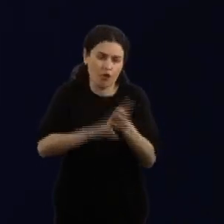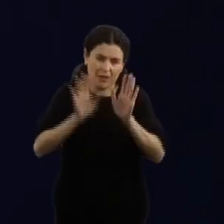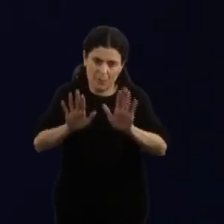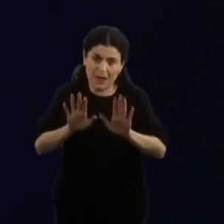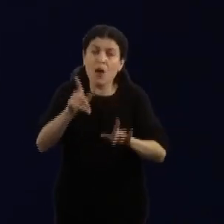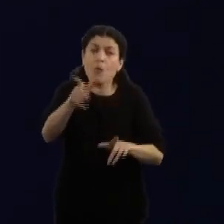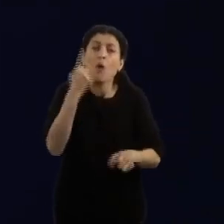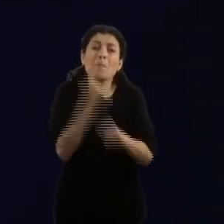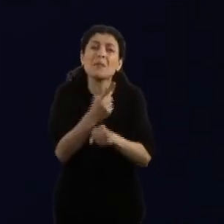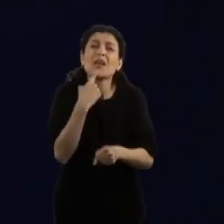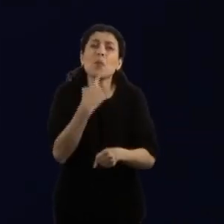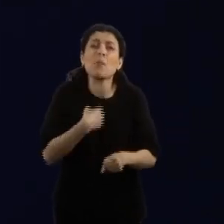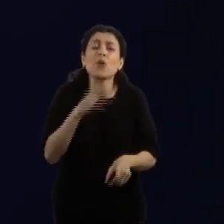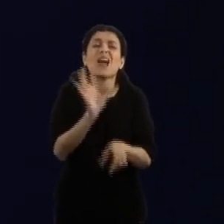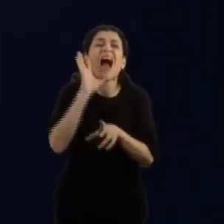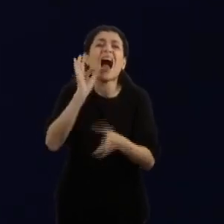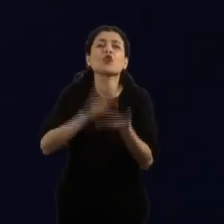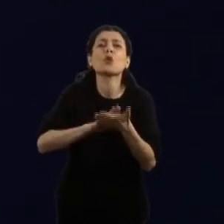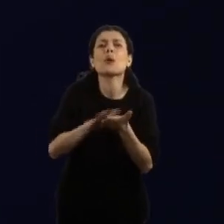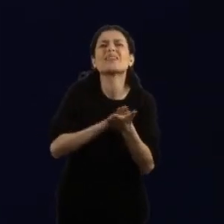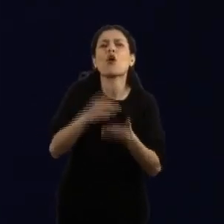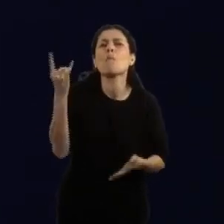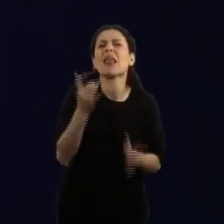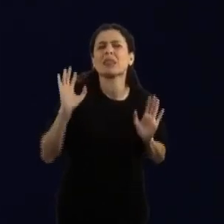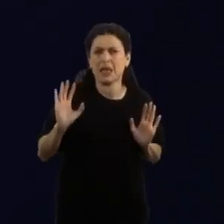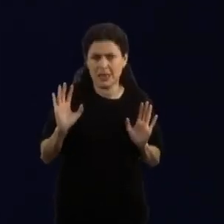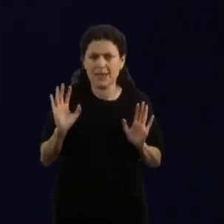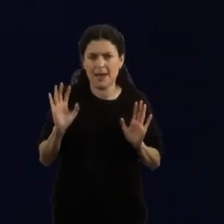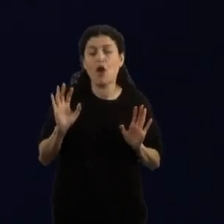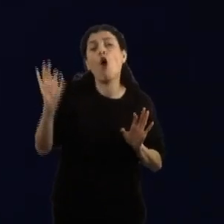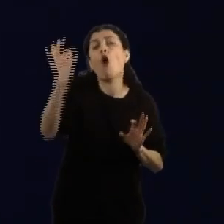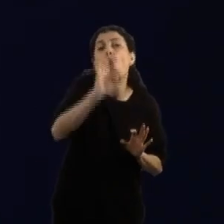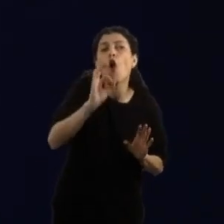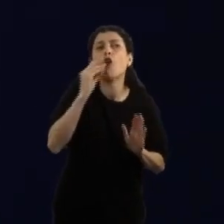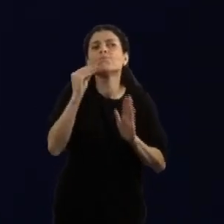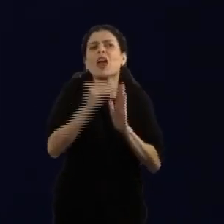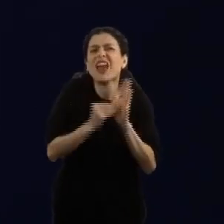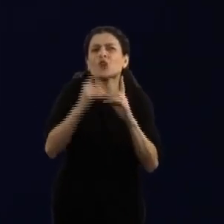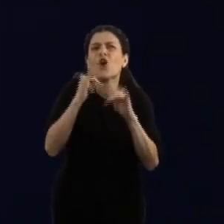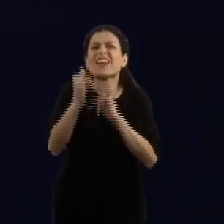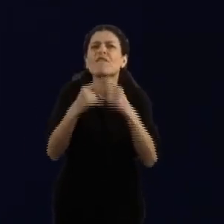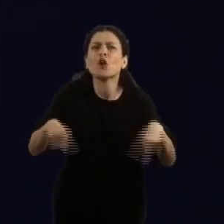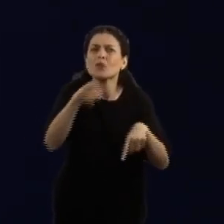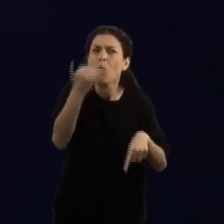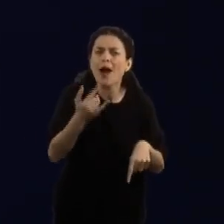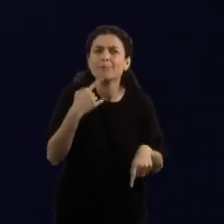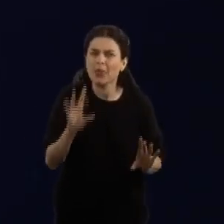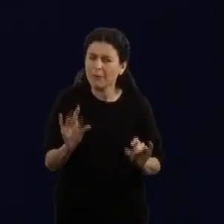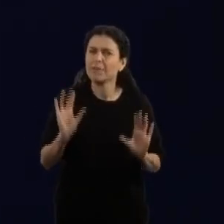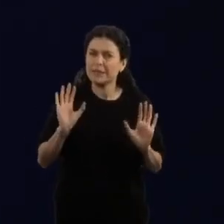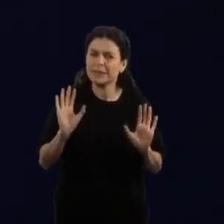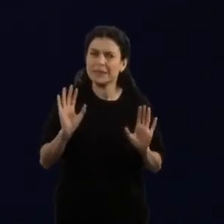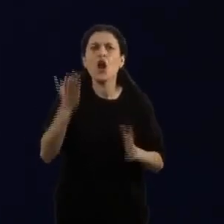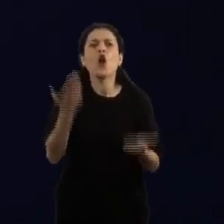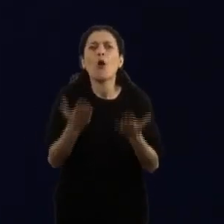falacia o de un dato complejo, que es la comparación con lo que hacía el